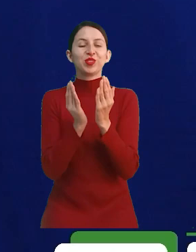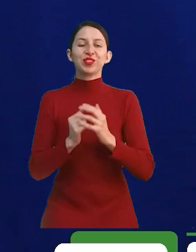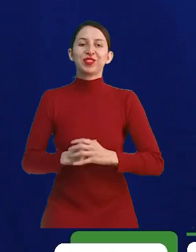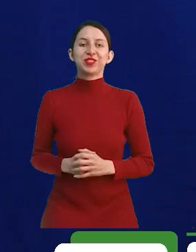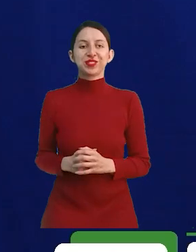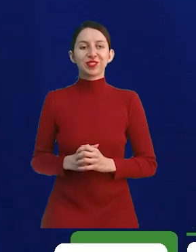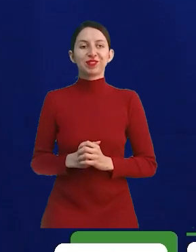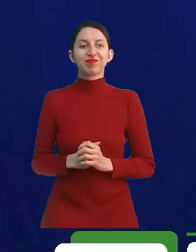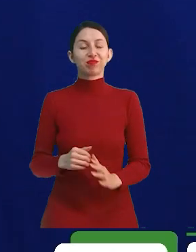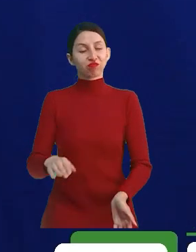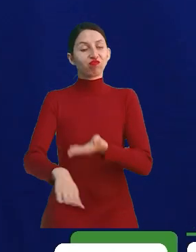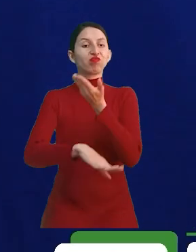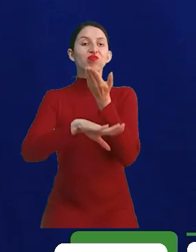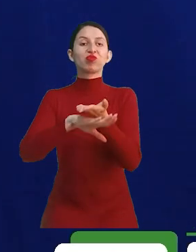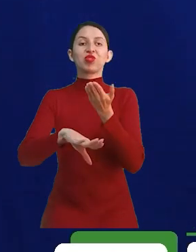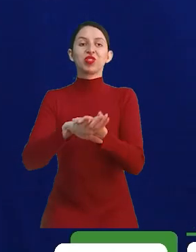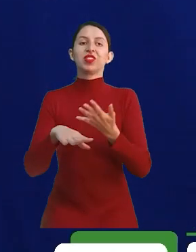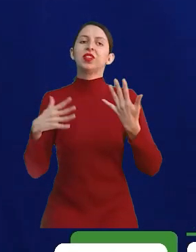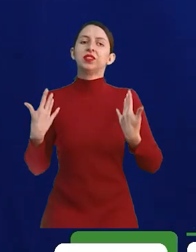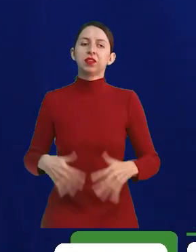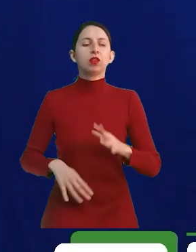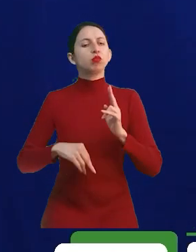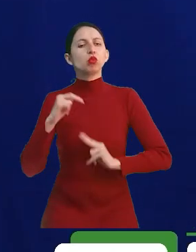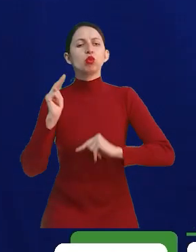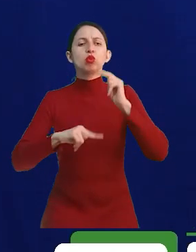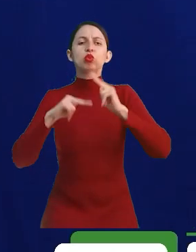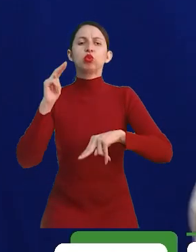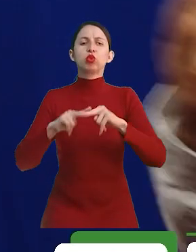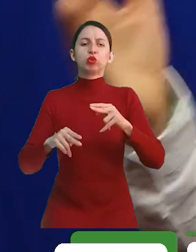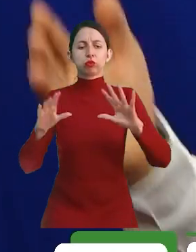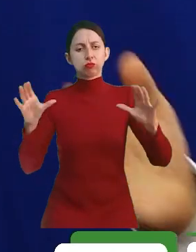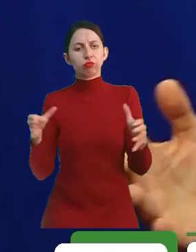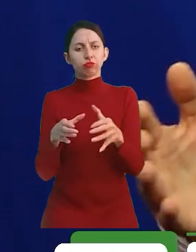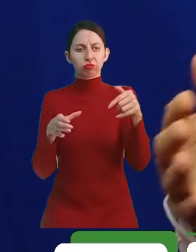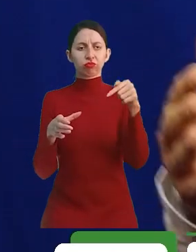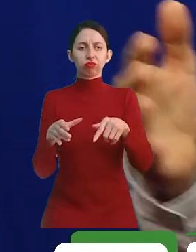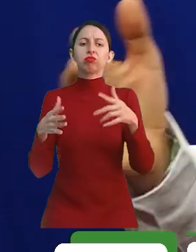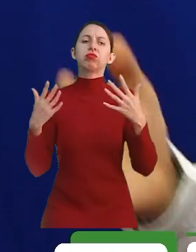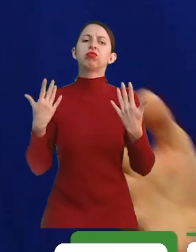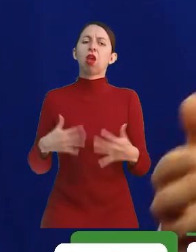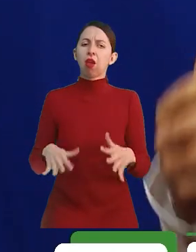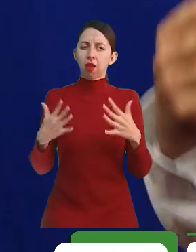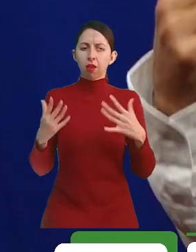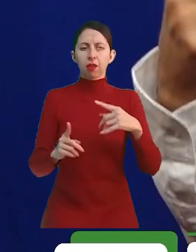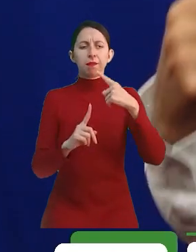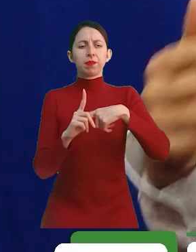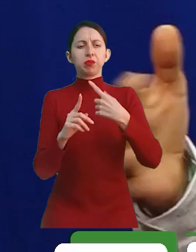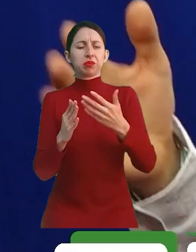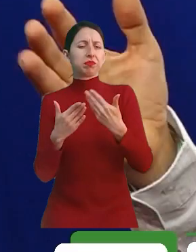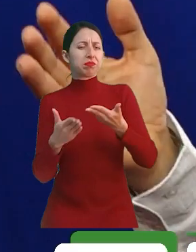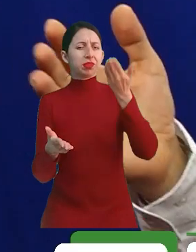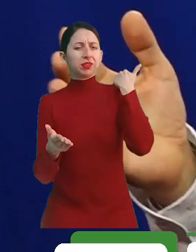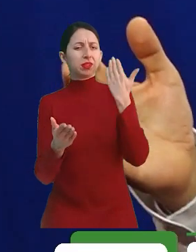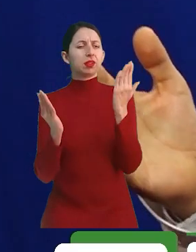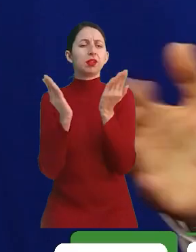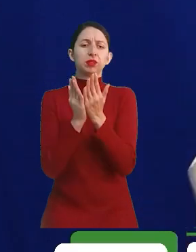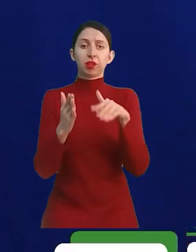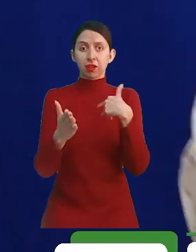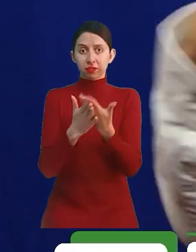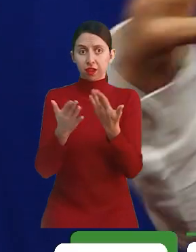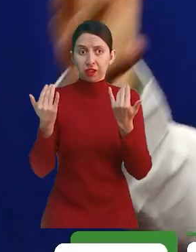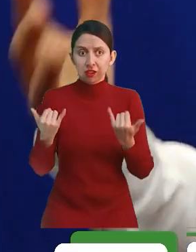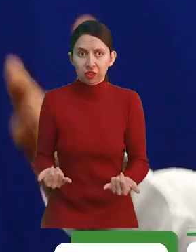querido Centro de Estudios esta propuesta que presentamos y que hemos construido colectivamente desde ya varios